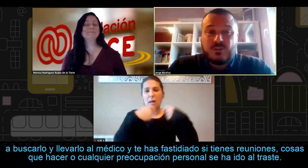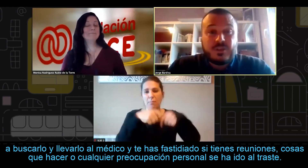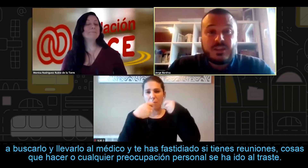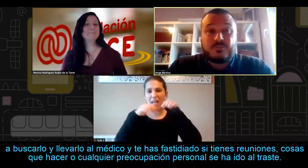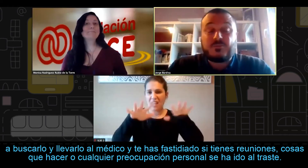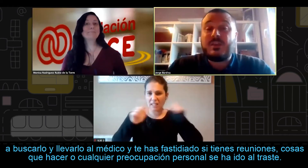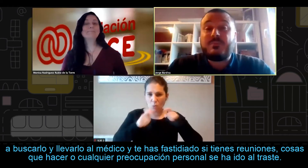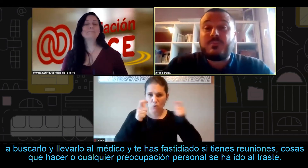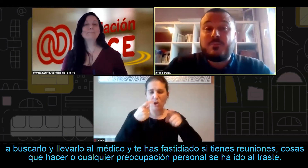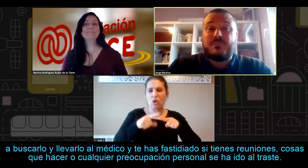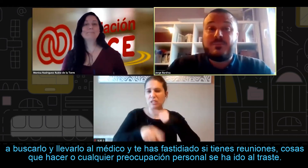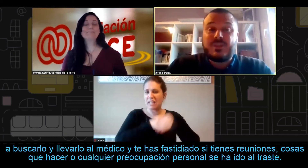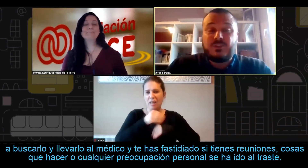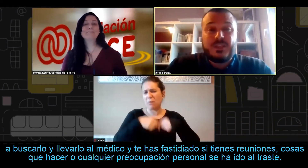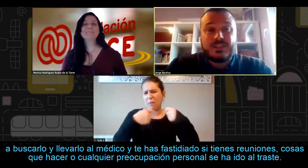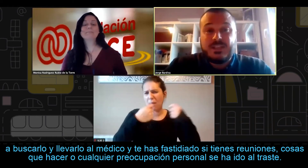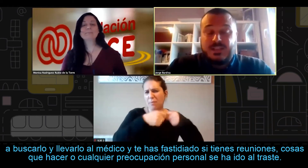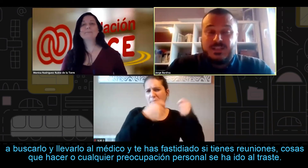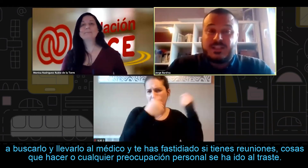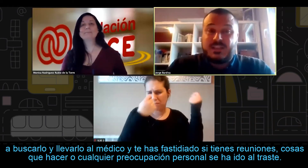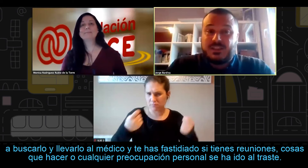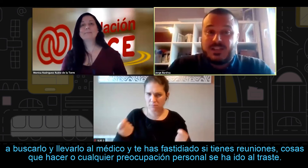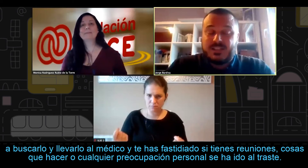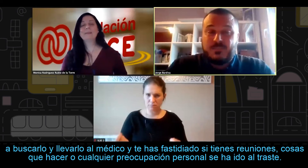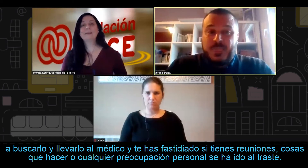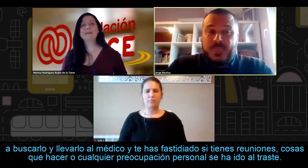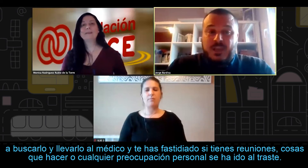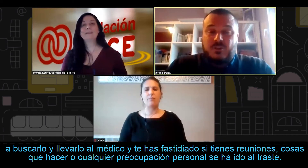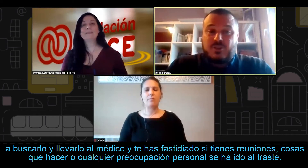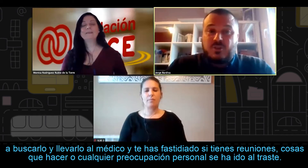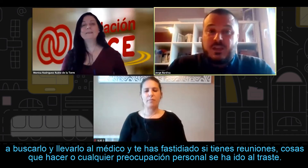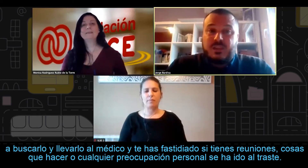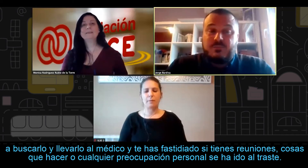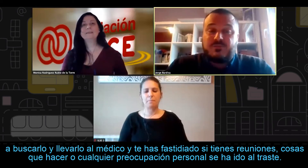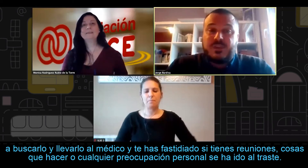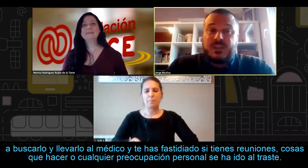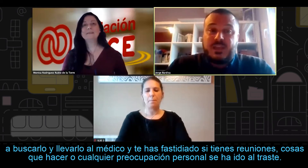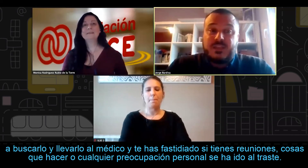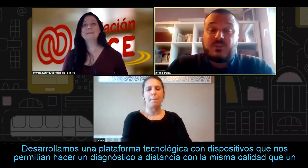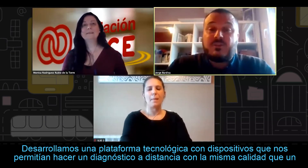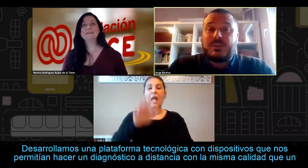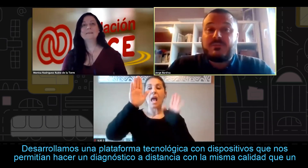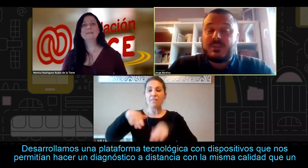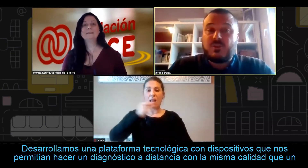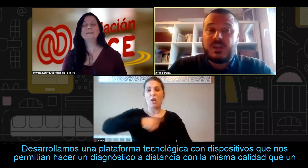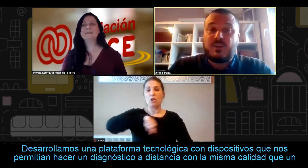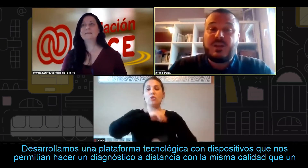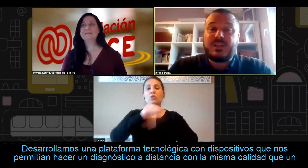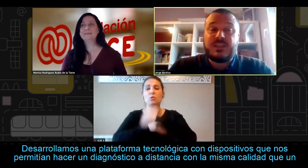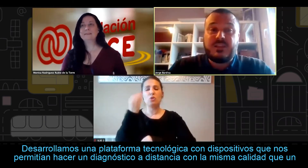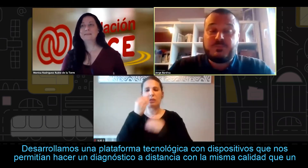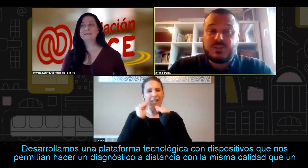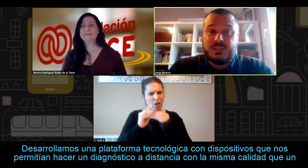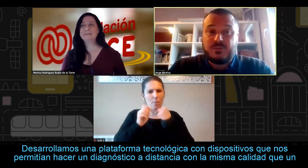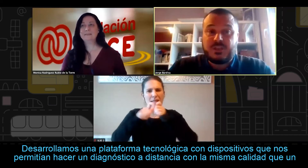hacer o cualquier preocupación personal que tuvieras, ya se ha ido al traste. Entonces, lo que hicimos fue desarrollar una plataforma tecnológica con una